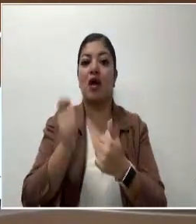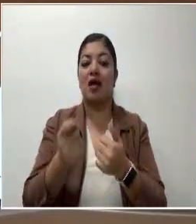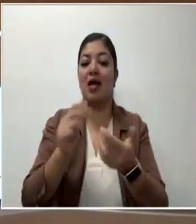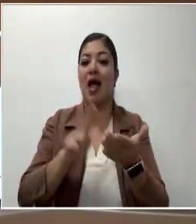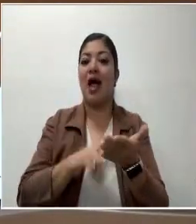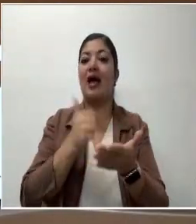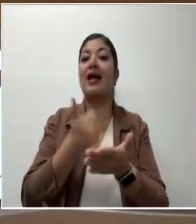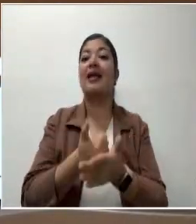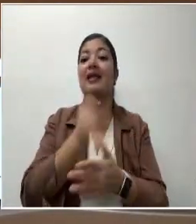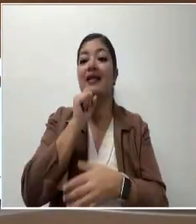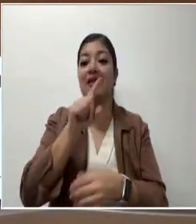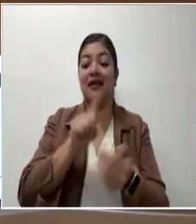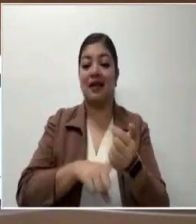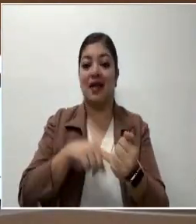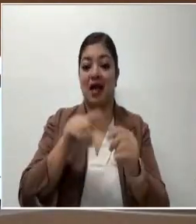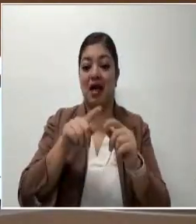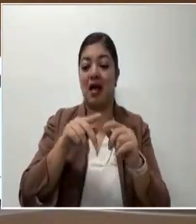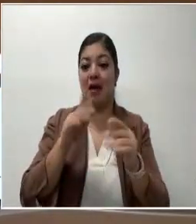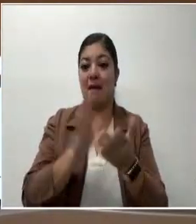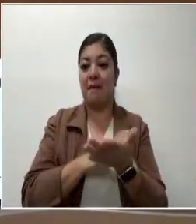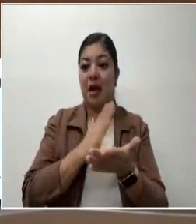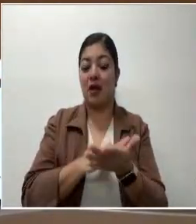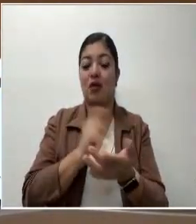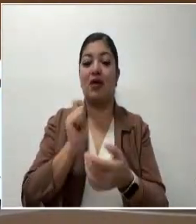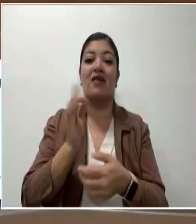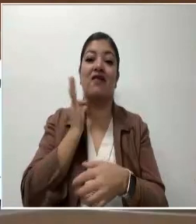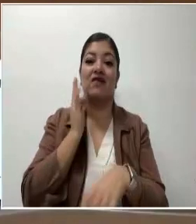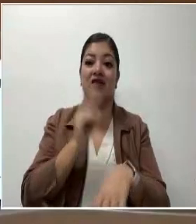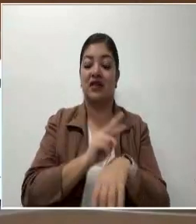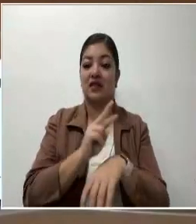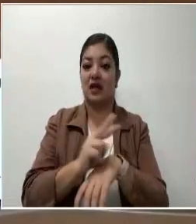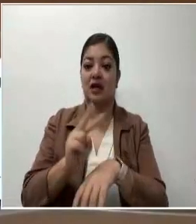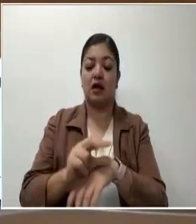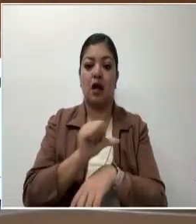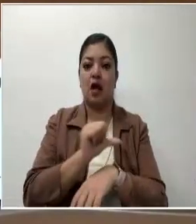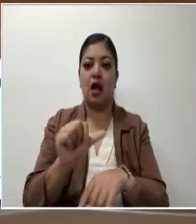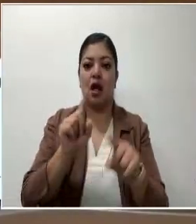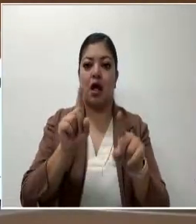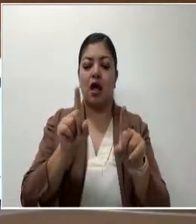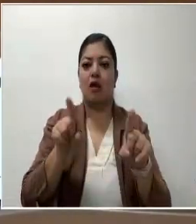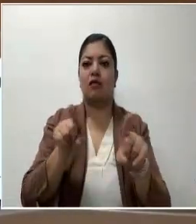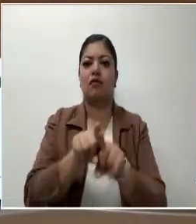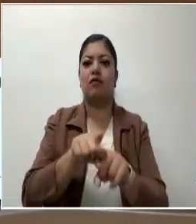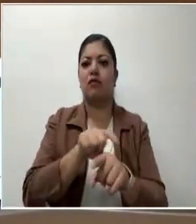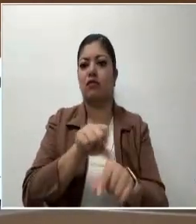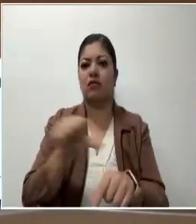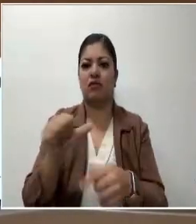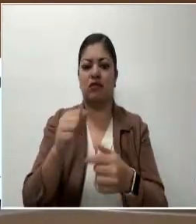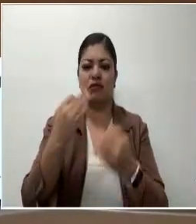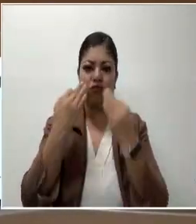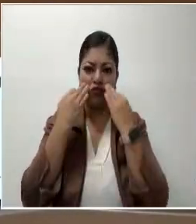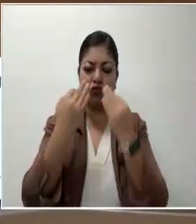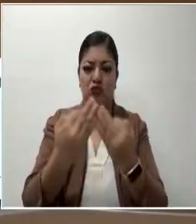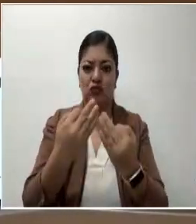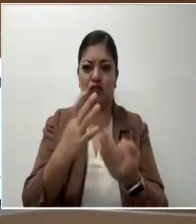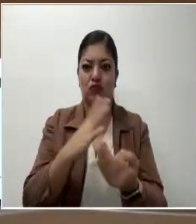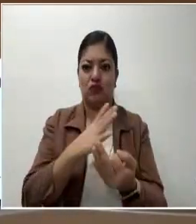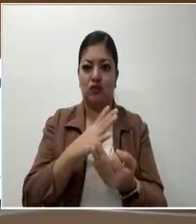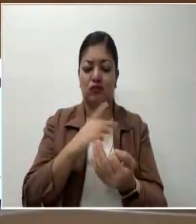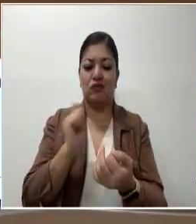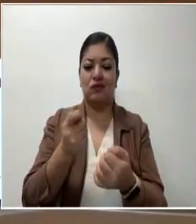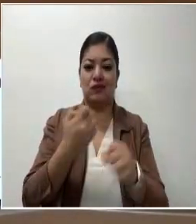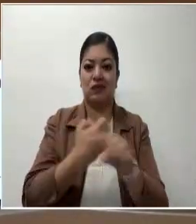usuario del sistema integral de fiscalización respecto a las contingencias que manifiesta se presentaron en el Estado de